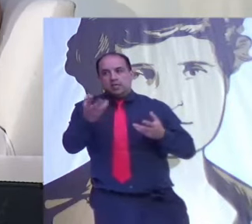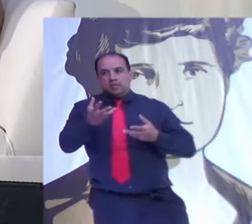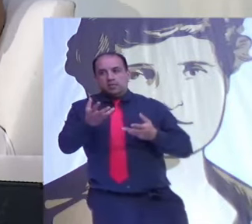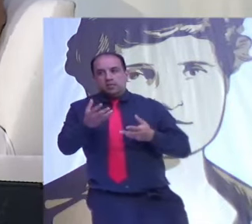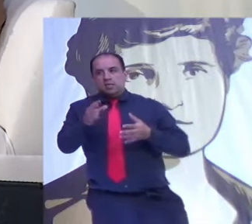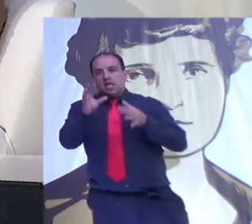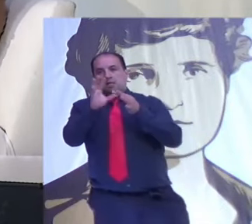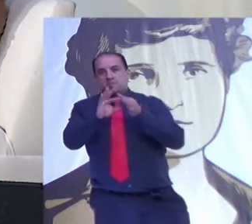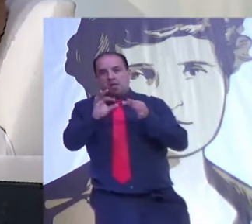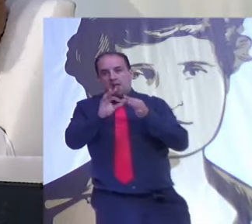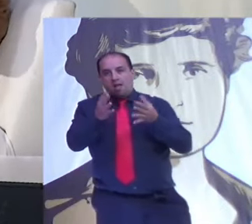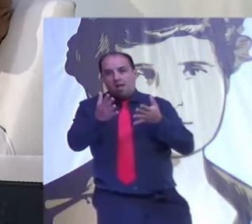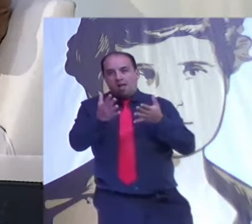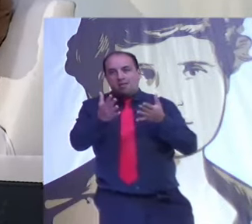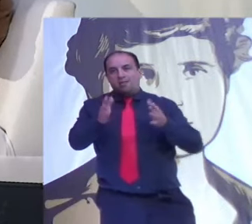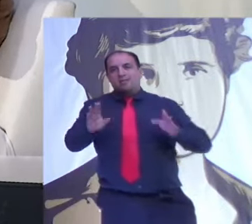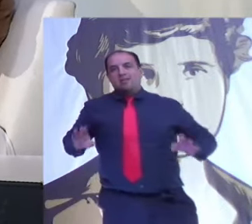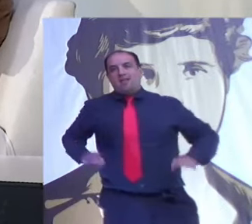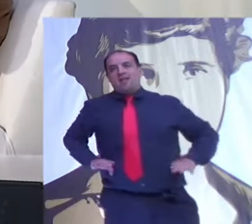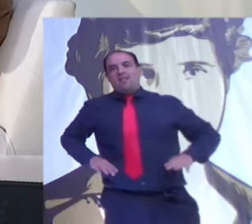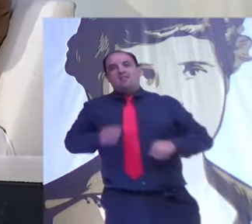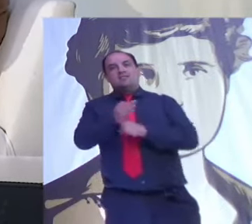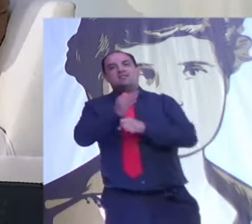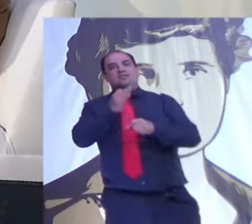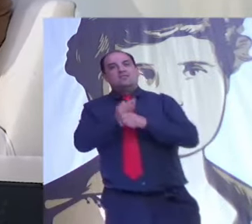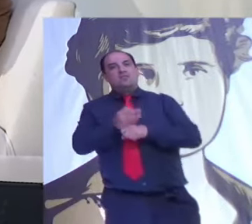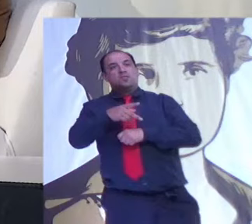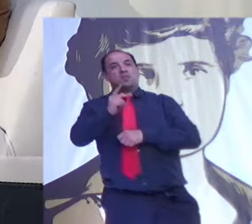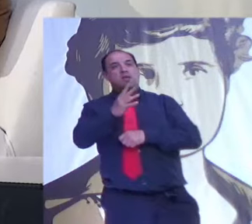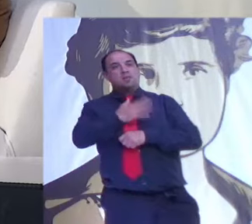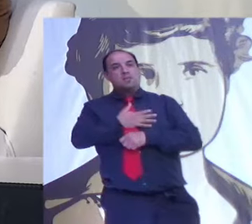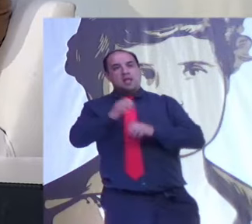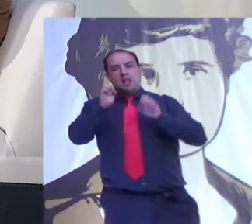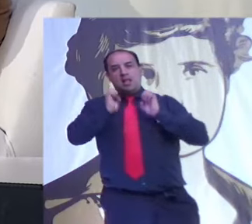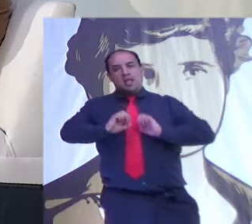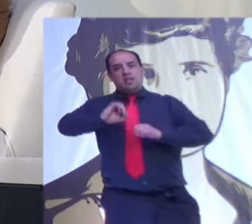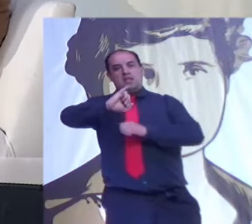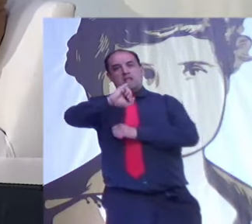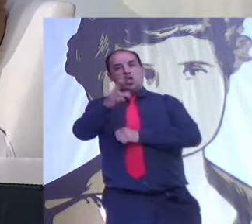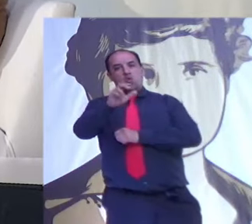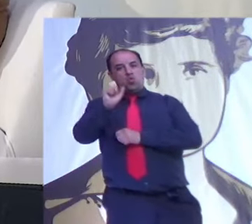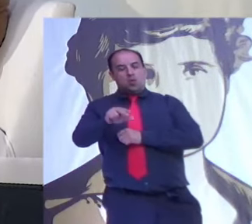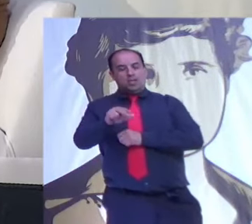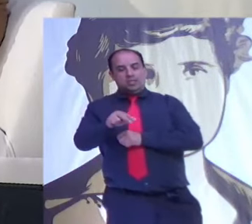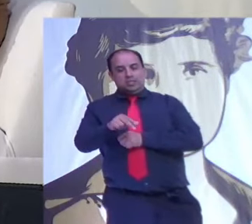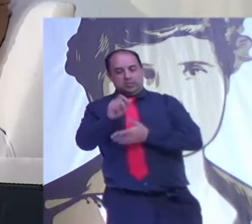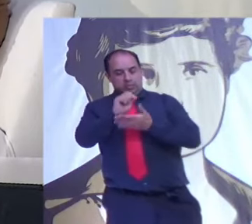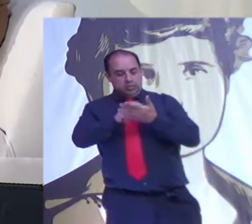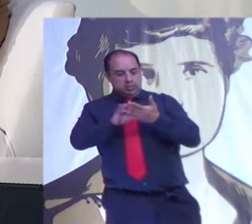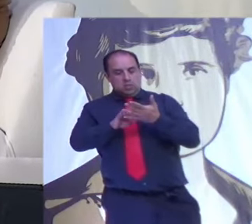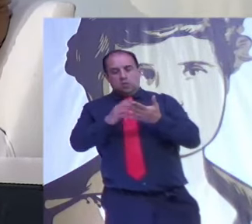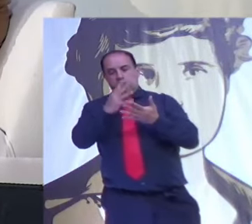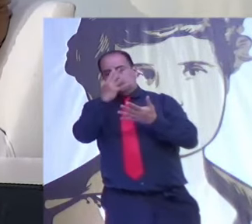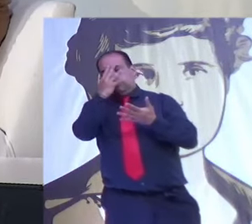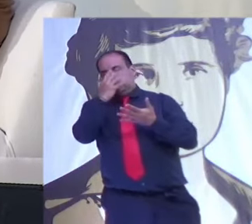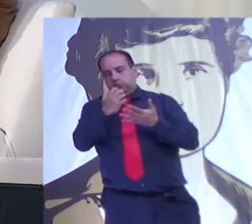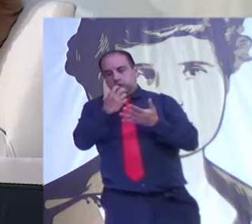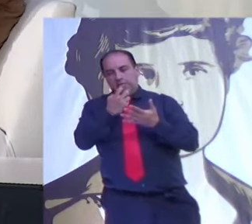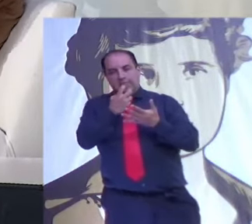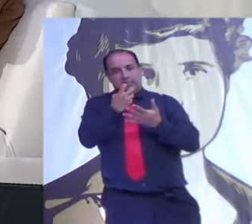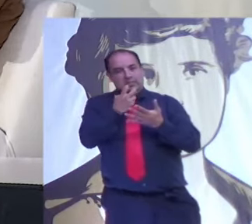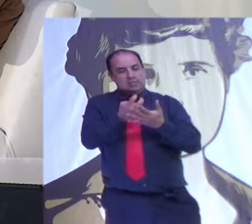del humor de los cuentos en general, pero a mí el elegante Joan me parece muy triste, ¿no? Me pareció un momento